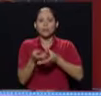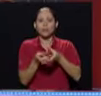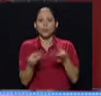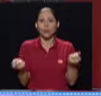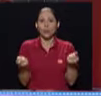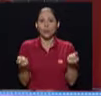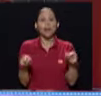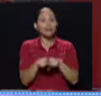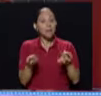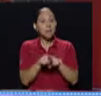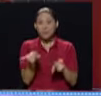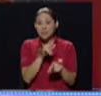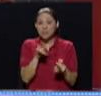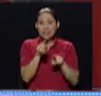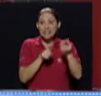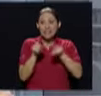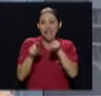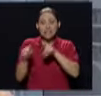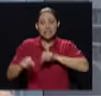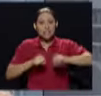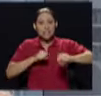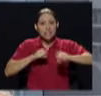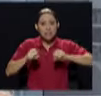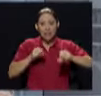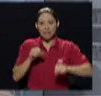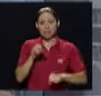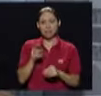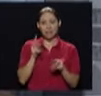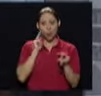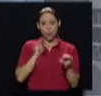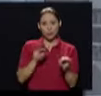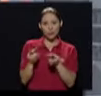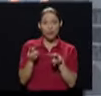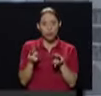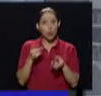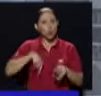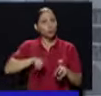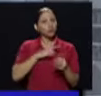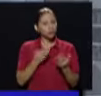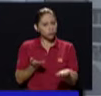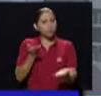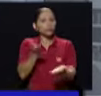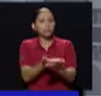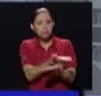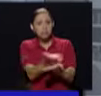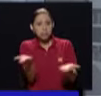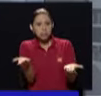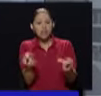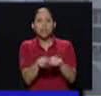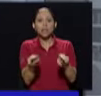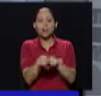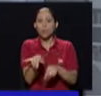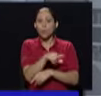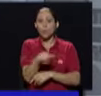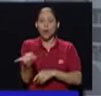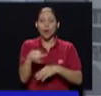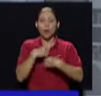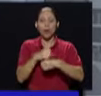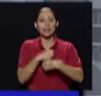inclusive, las mismas señales sísmicas que estamos recibiendo en el observatorio, las estamos poniendo a disposición, igual lo hace la